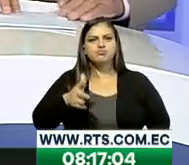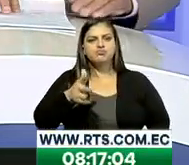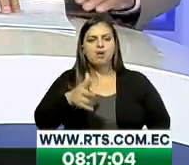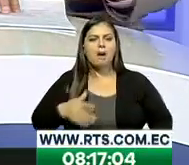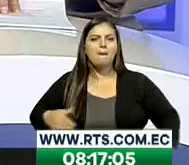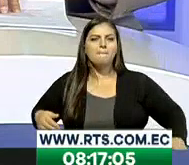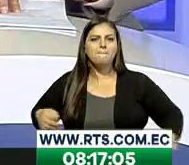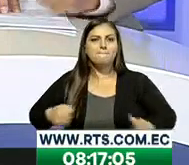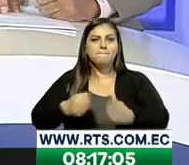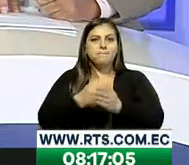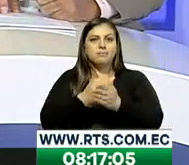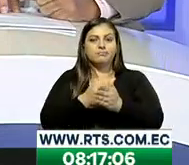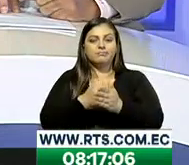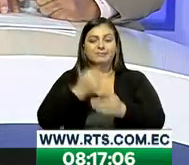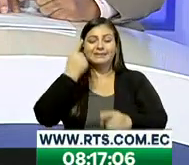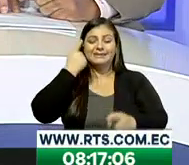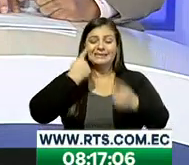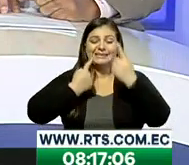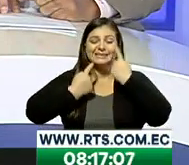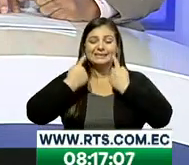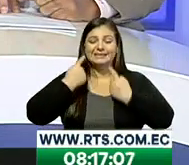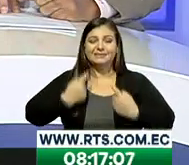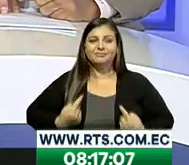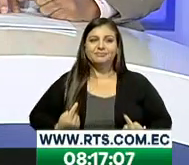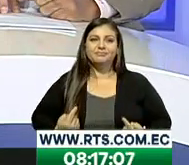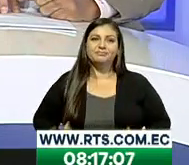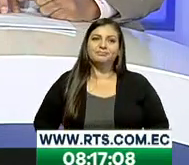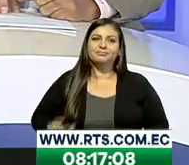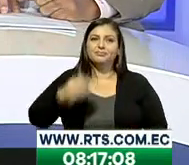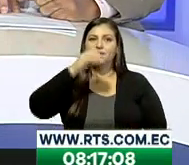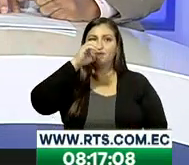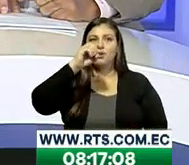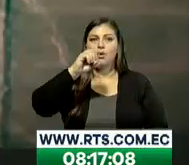investigan las causas de este accidente de tránsito.